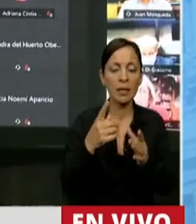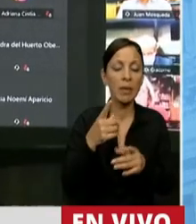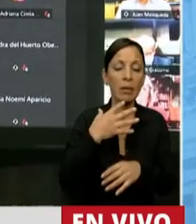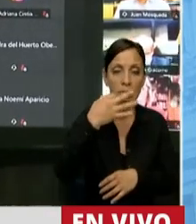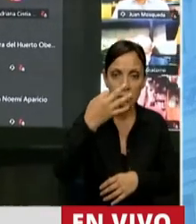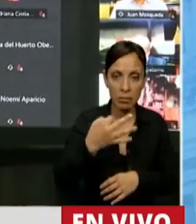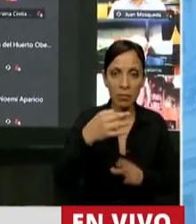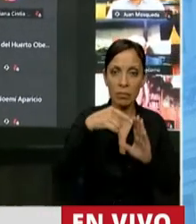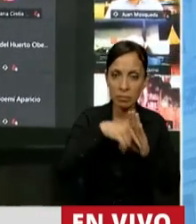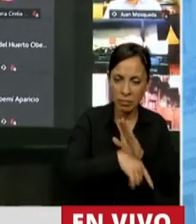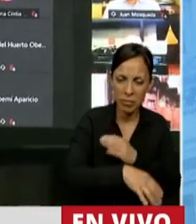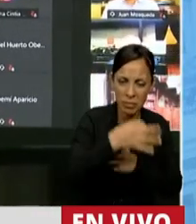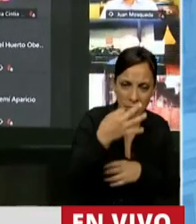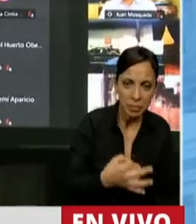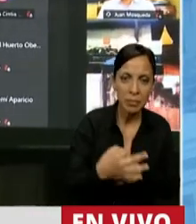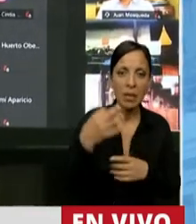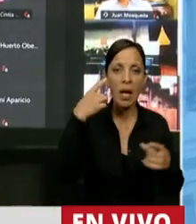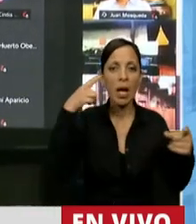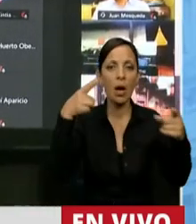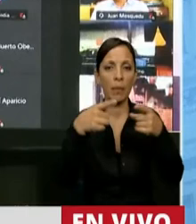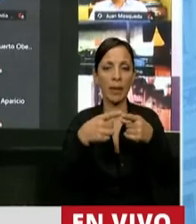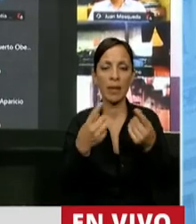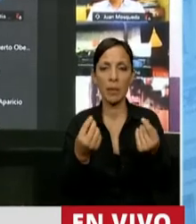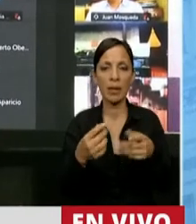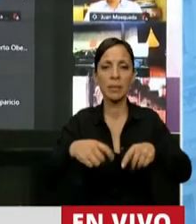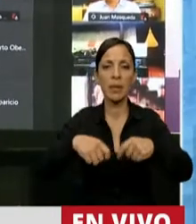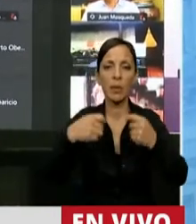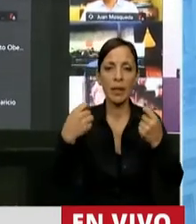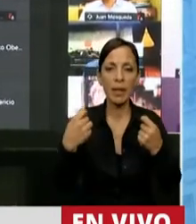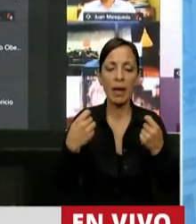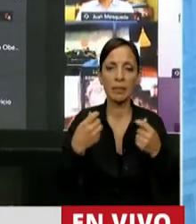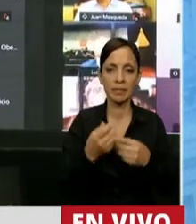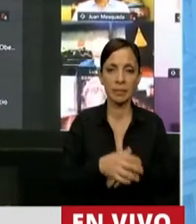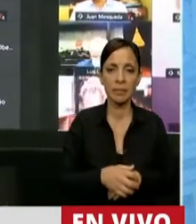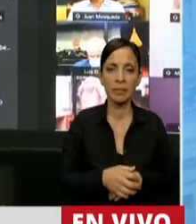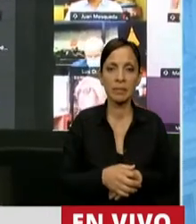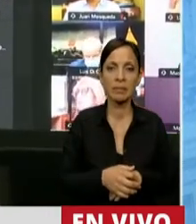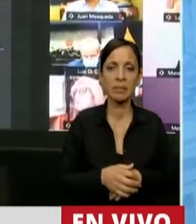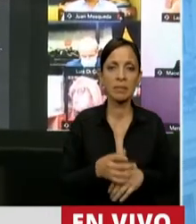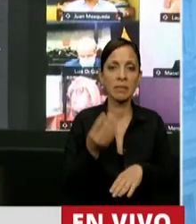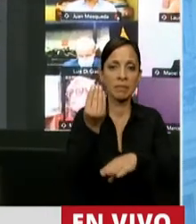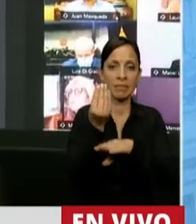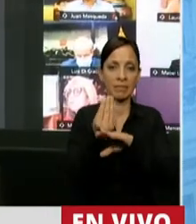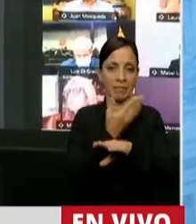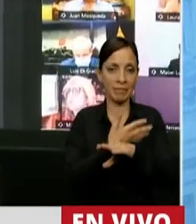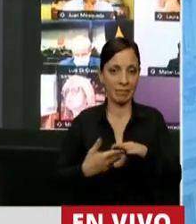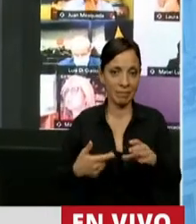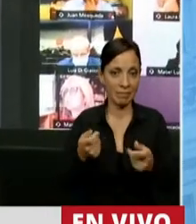fondo la intención es perjudicar a quien le toca gestionar